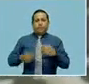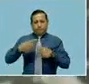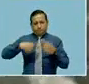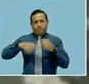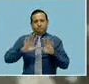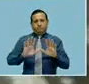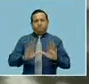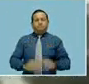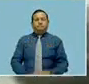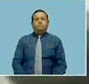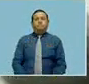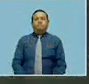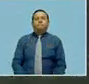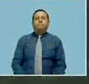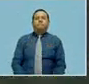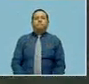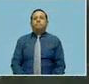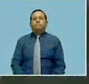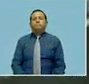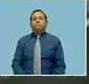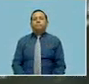breve.